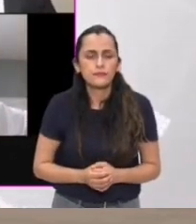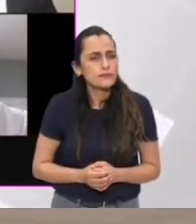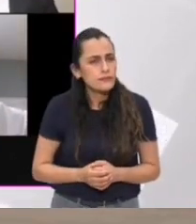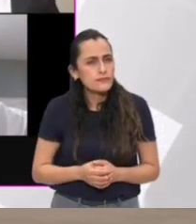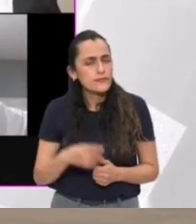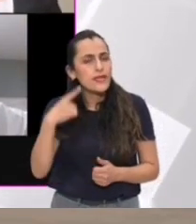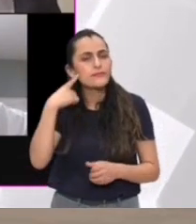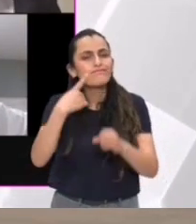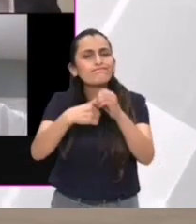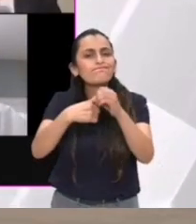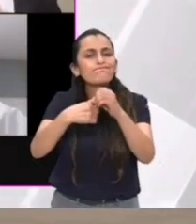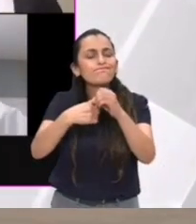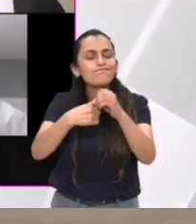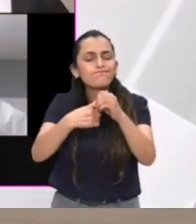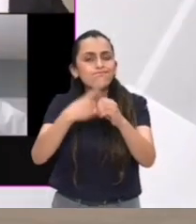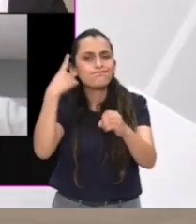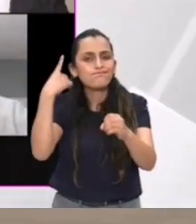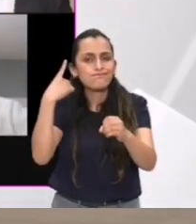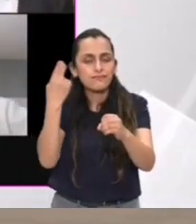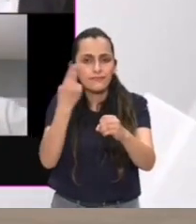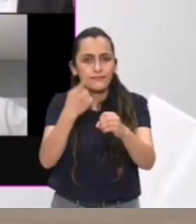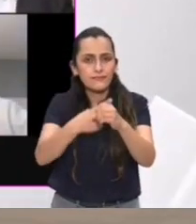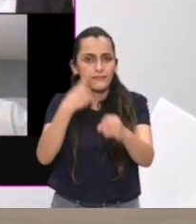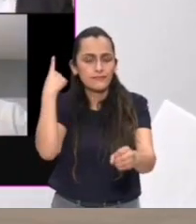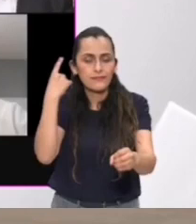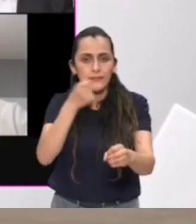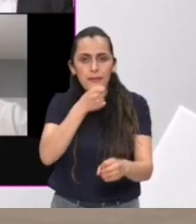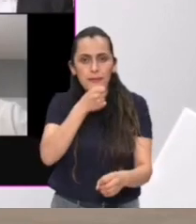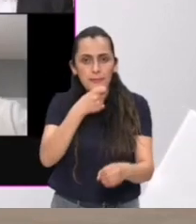Carolina, tiene silenciado su micrófono.